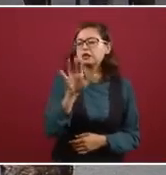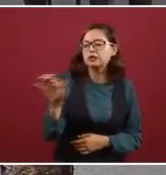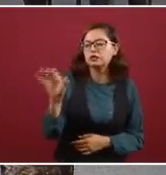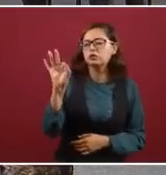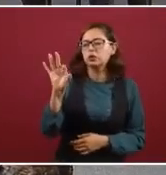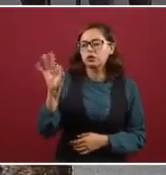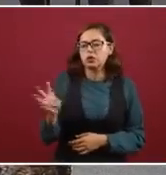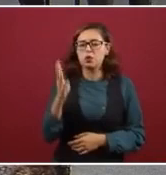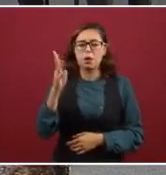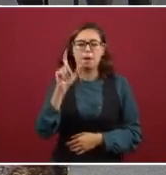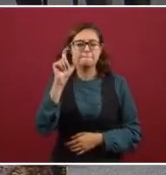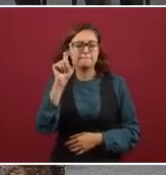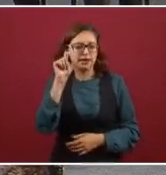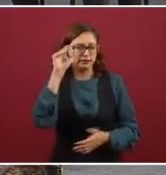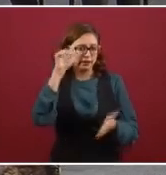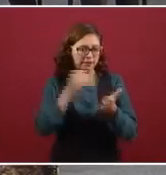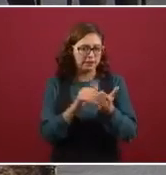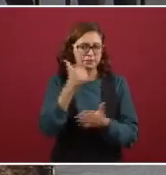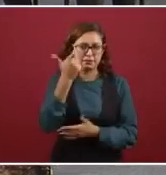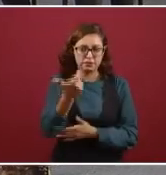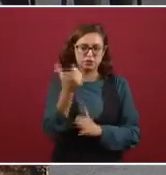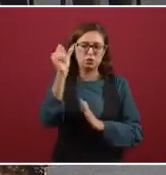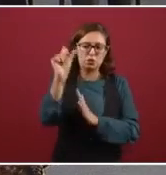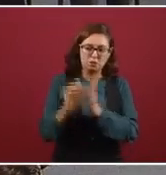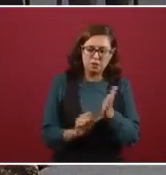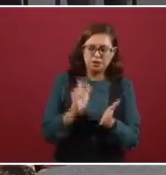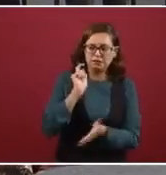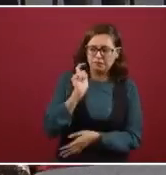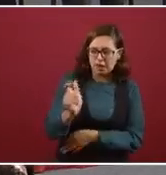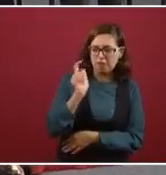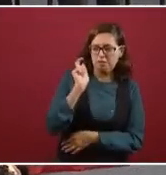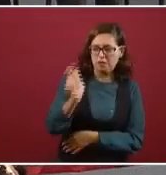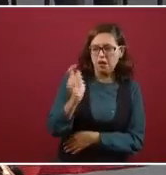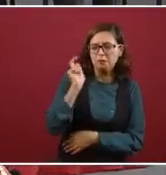20 mil pesos mensuales y además darles